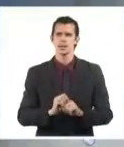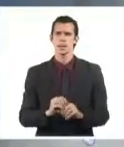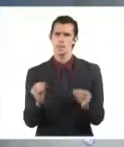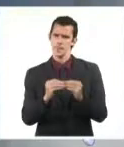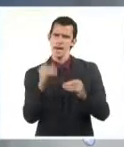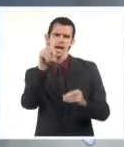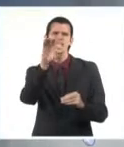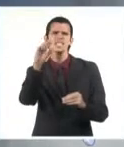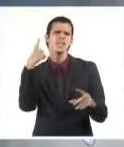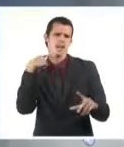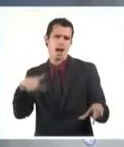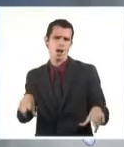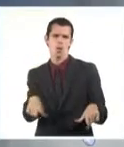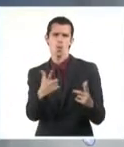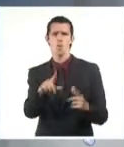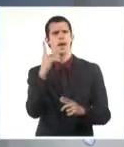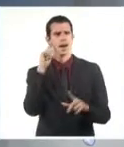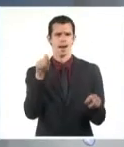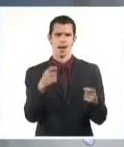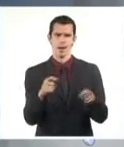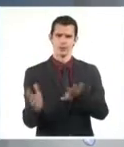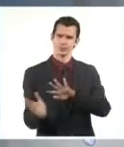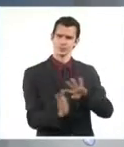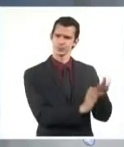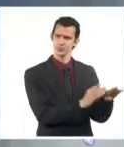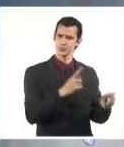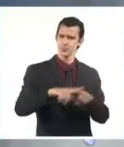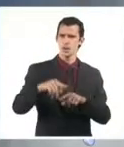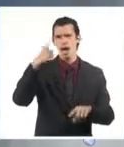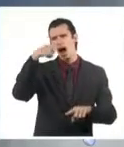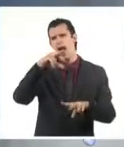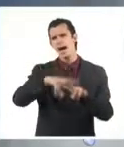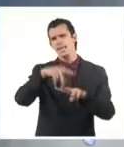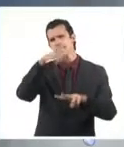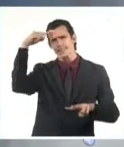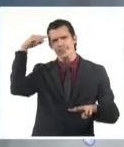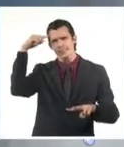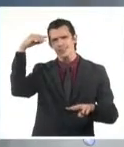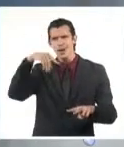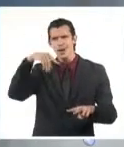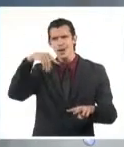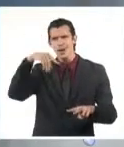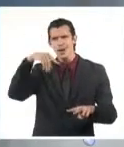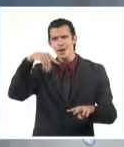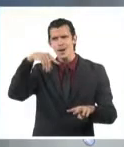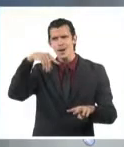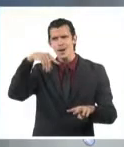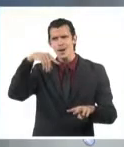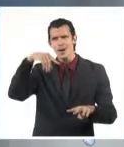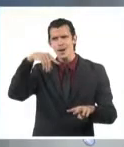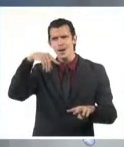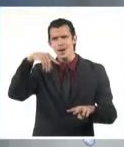el Consejo Nacional de la Asociación Hermanos Ahí sostiene un intercambio sobre el funcionamiento de la organización.